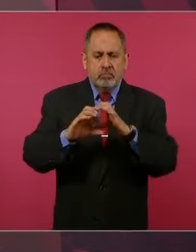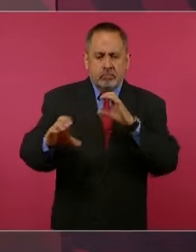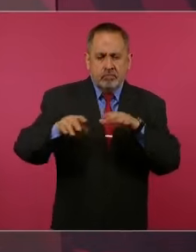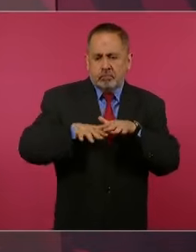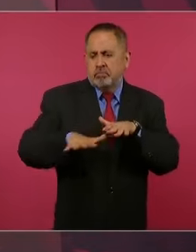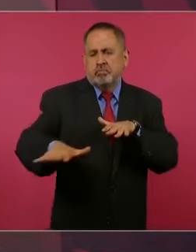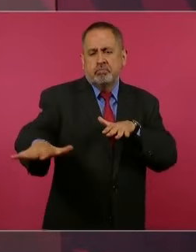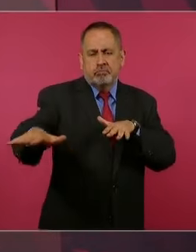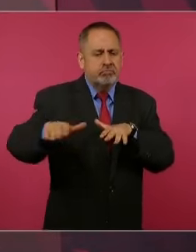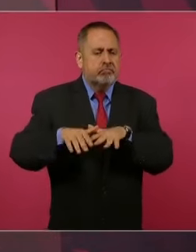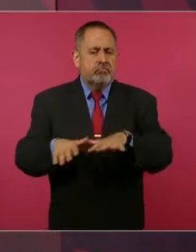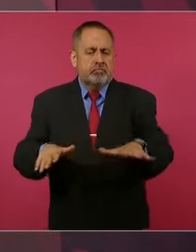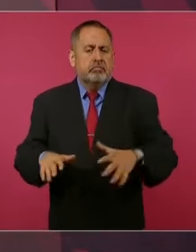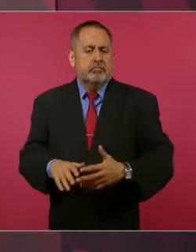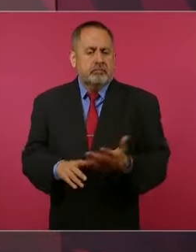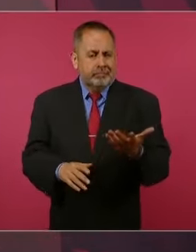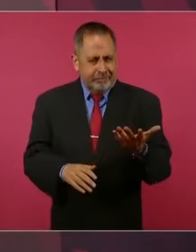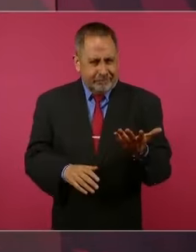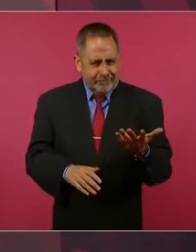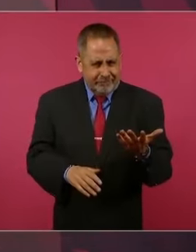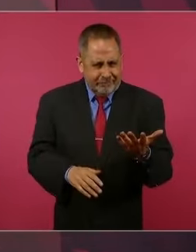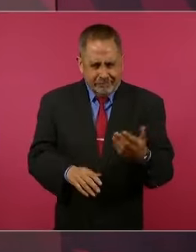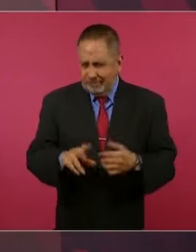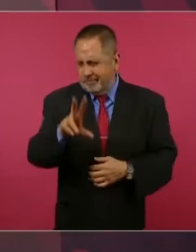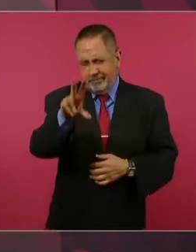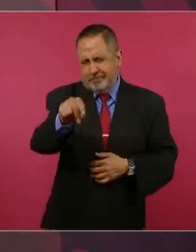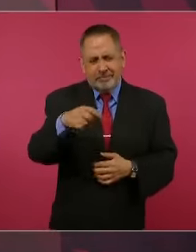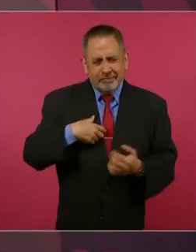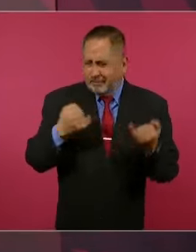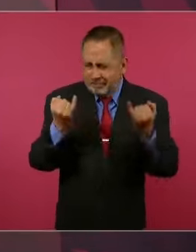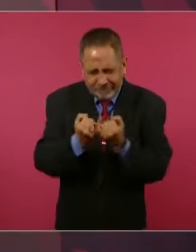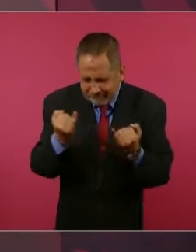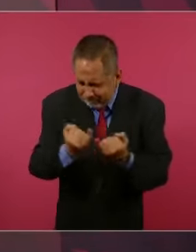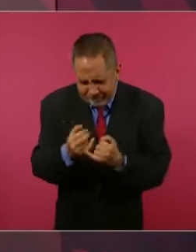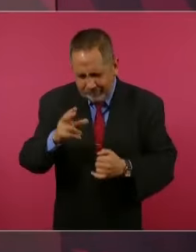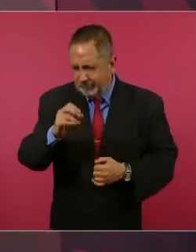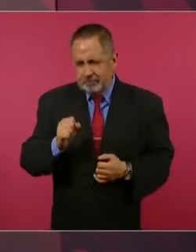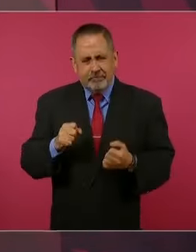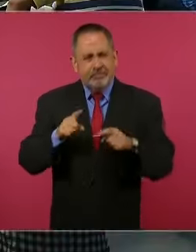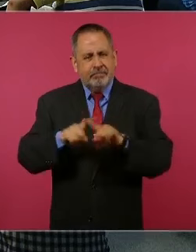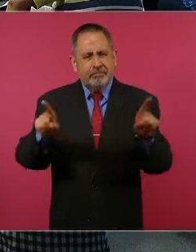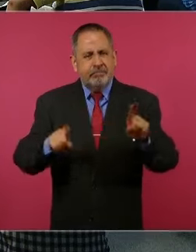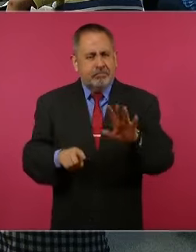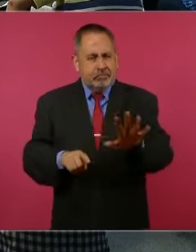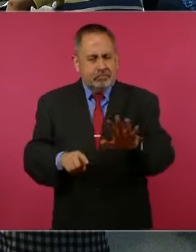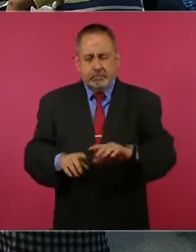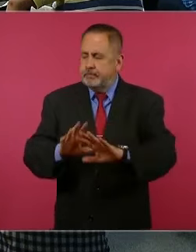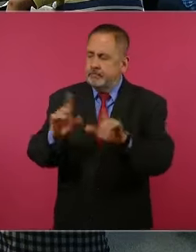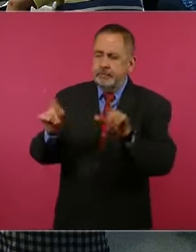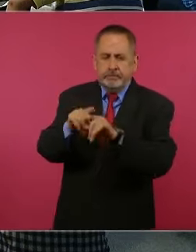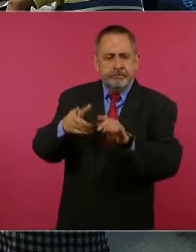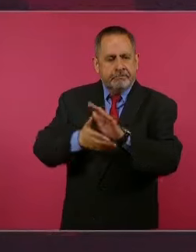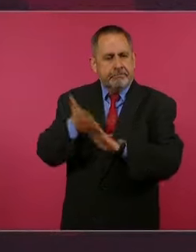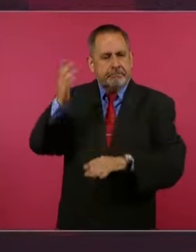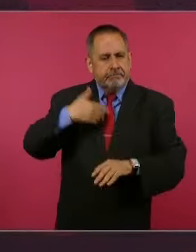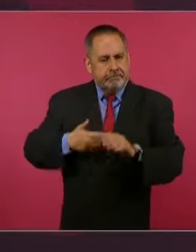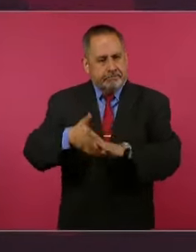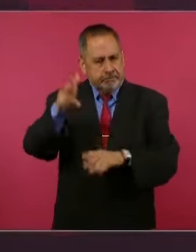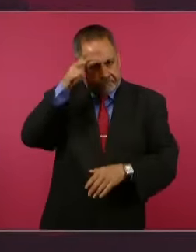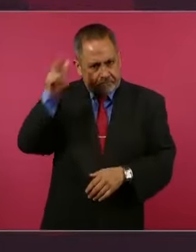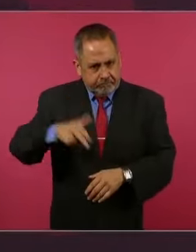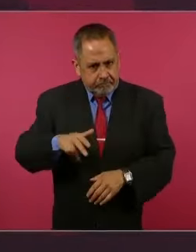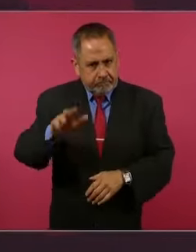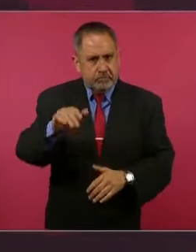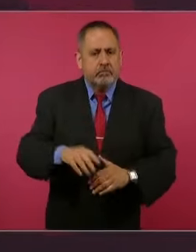acueducto presidente Entonces no somos iguales Ojalá y este me tengo que ir porque voy a